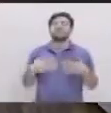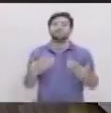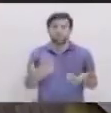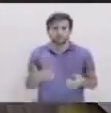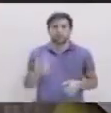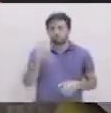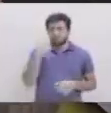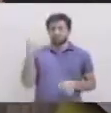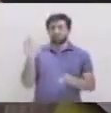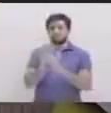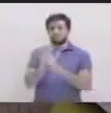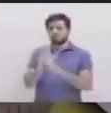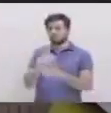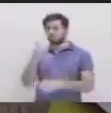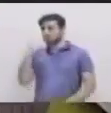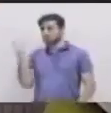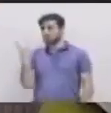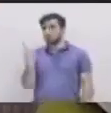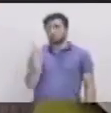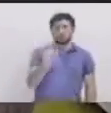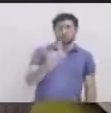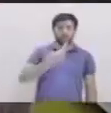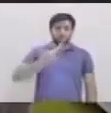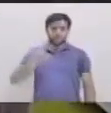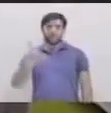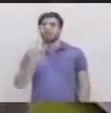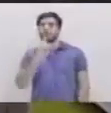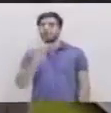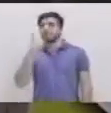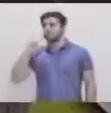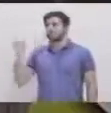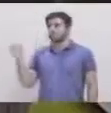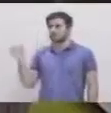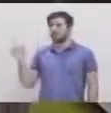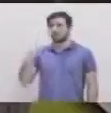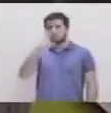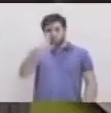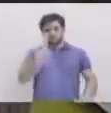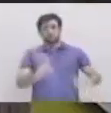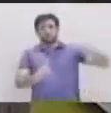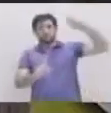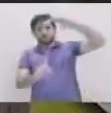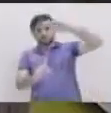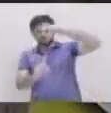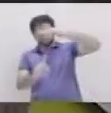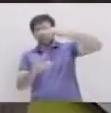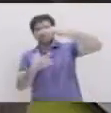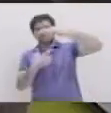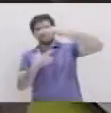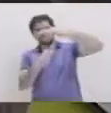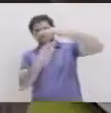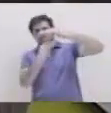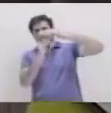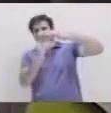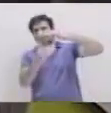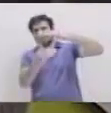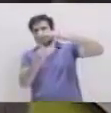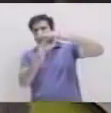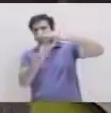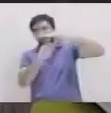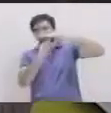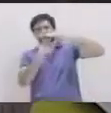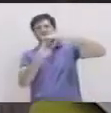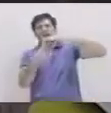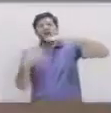ejemplo, acá con la vela. Es muy diferente si nosotros colocamos la mano acá arriba, que nos damos cuenta que nos quema más rápido, ¿verdad?